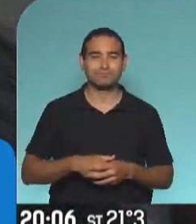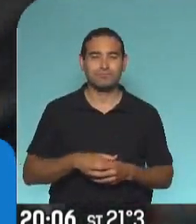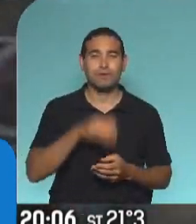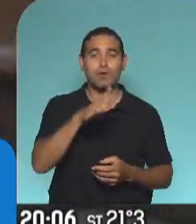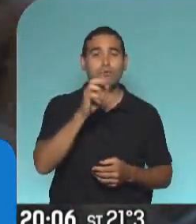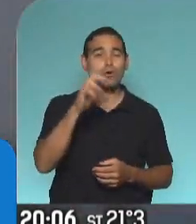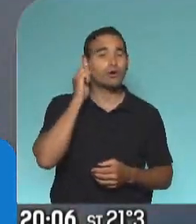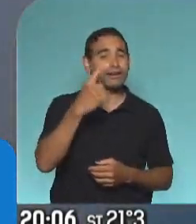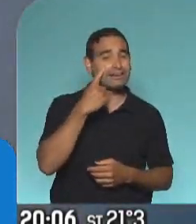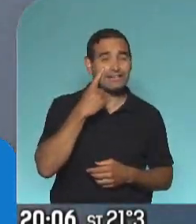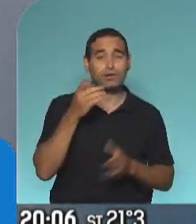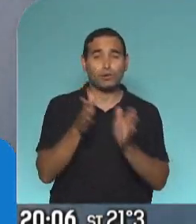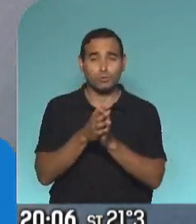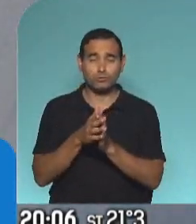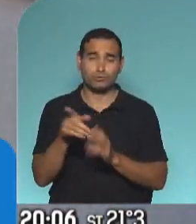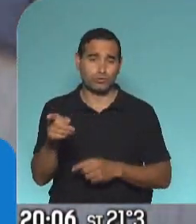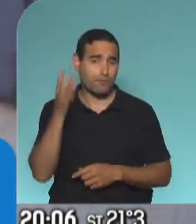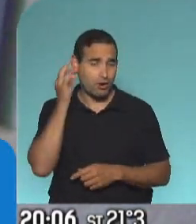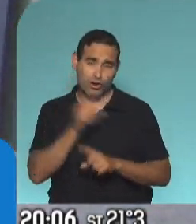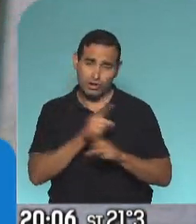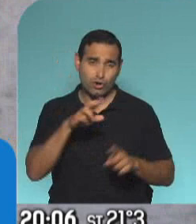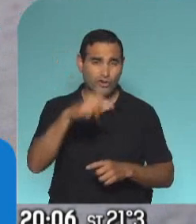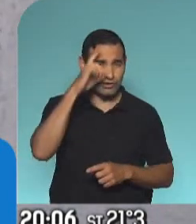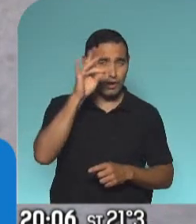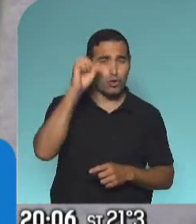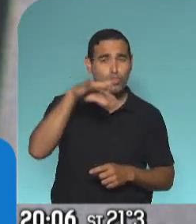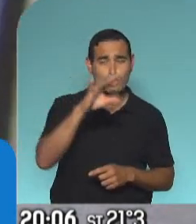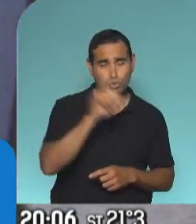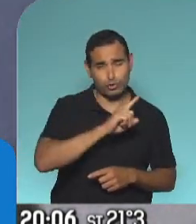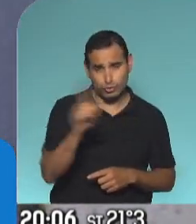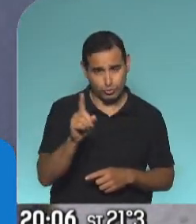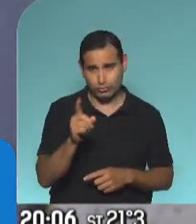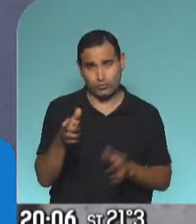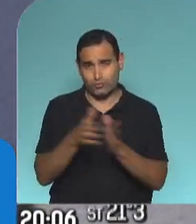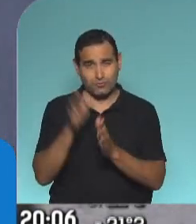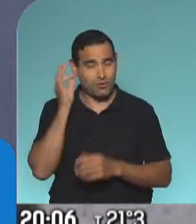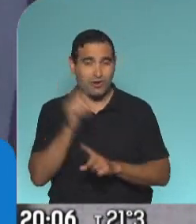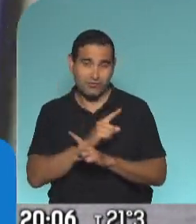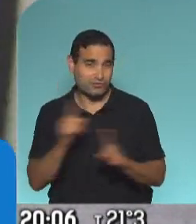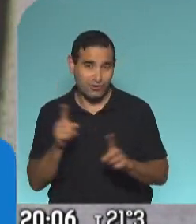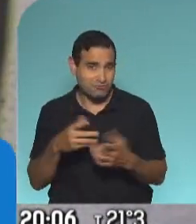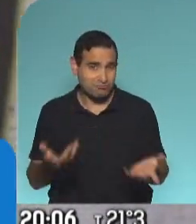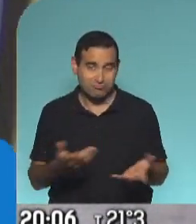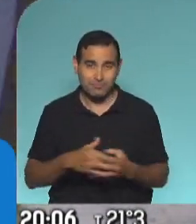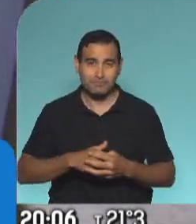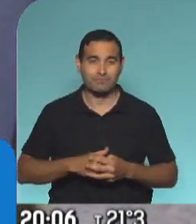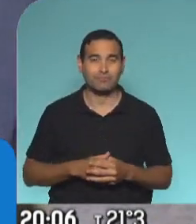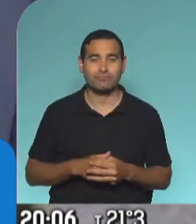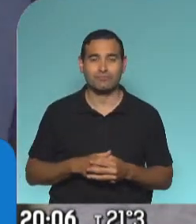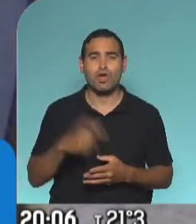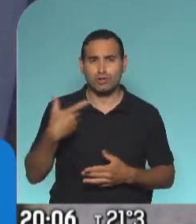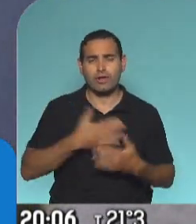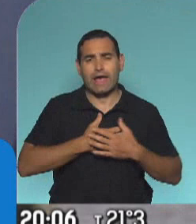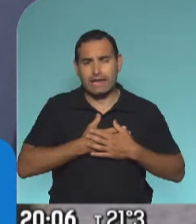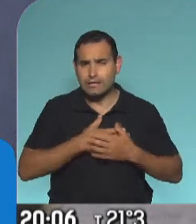con él. Claro. Redondo tampoco. Ha tenido jugadores, Riquelme, entre otros. Pero con él son ignotos. Con todo el cariño que uno